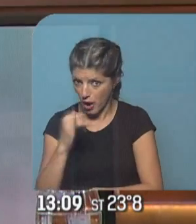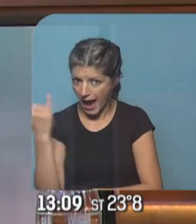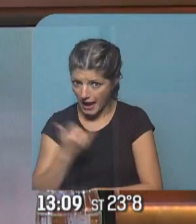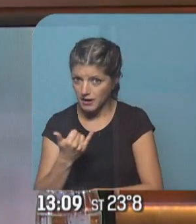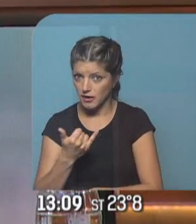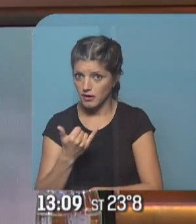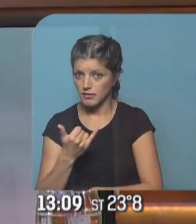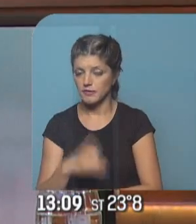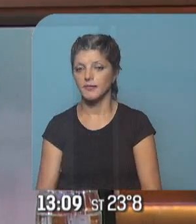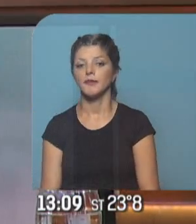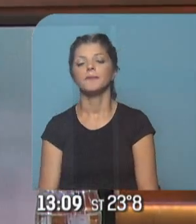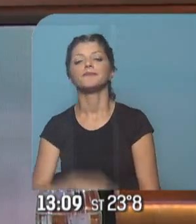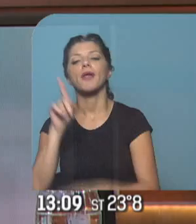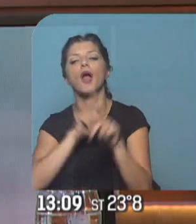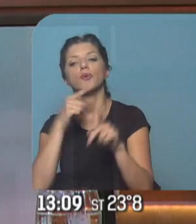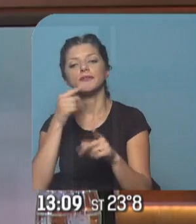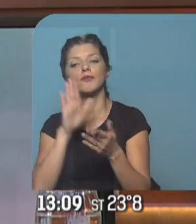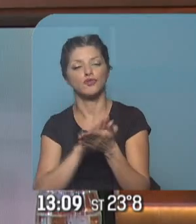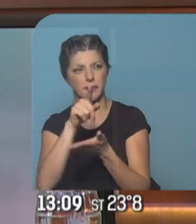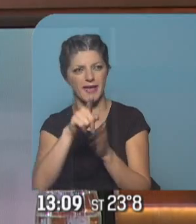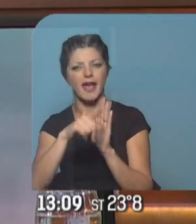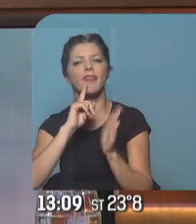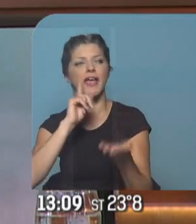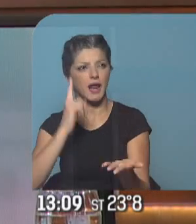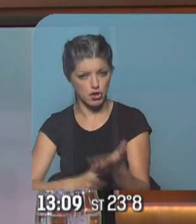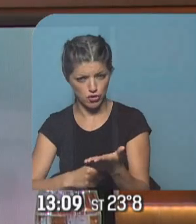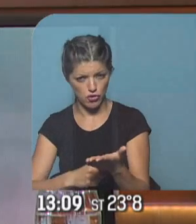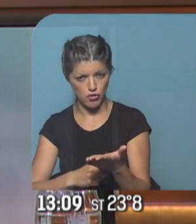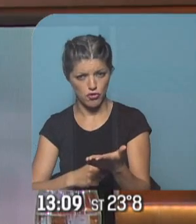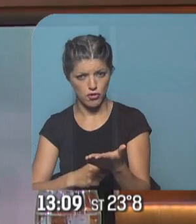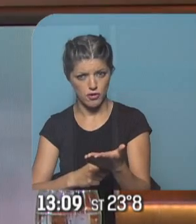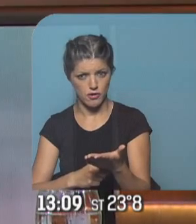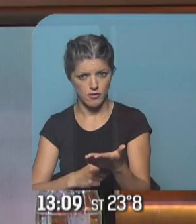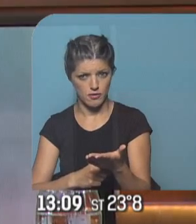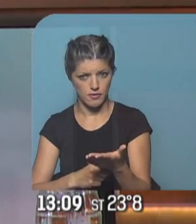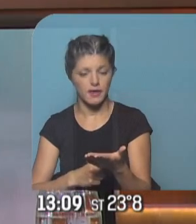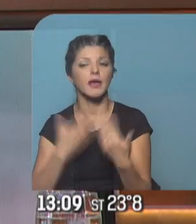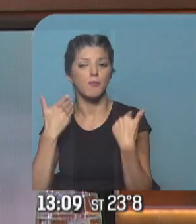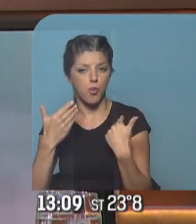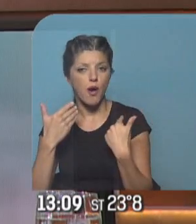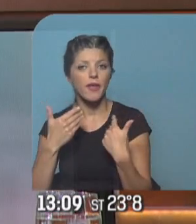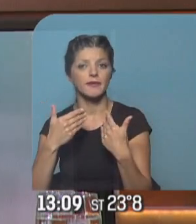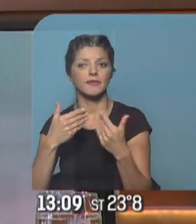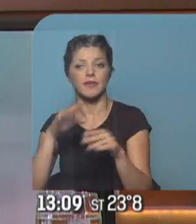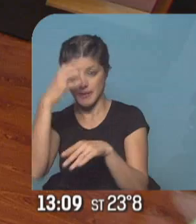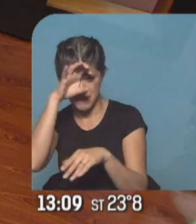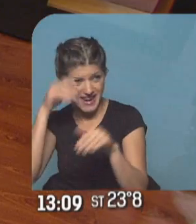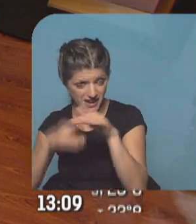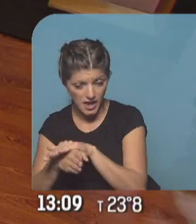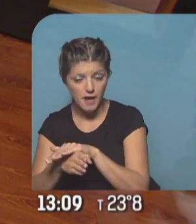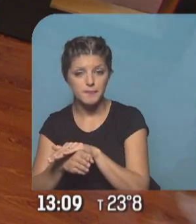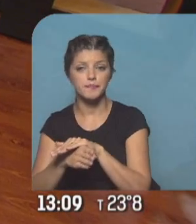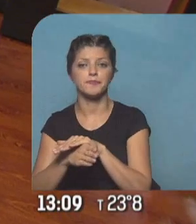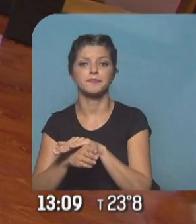pasando. Lo que se dice, por ejemplo, con respecto a este decreto que sacó él sobre la que permite la explotación minera, es